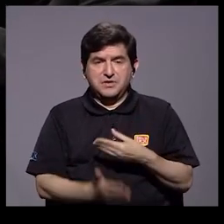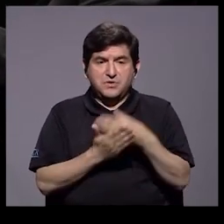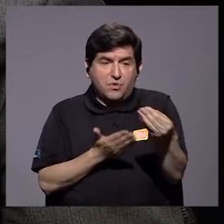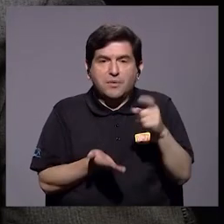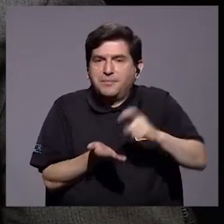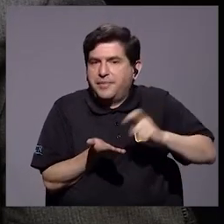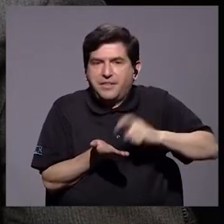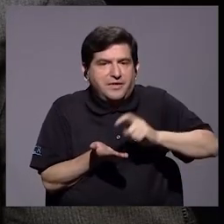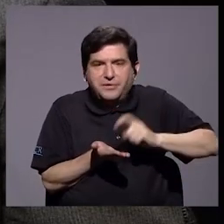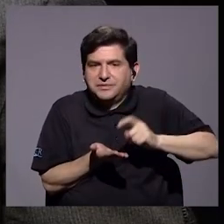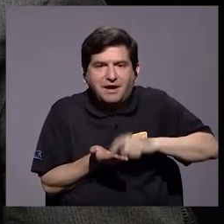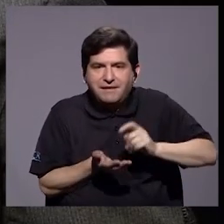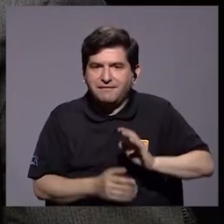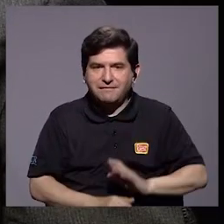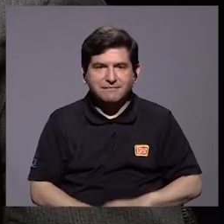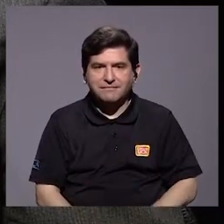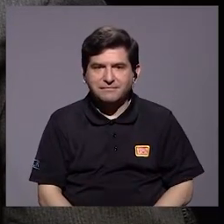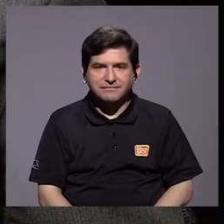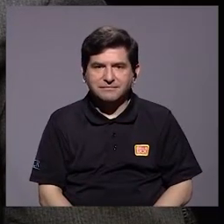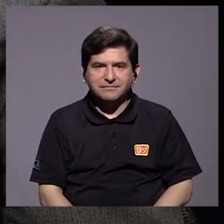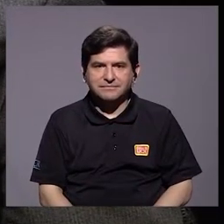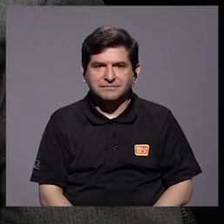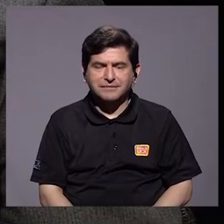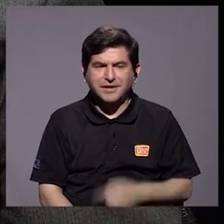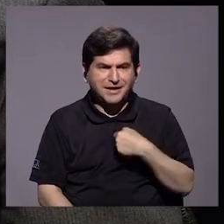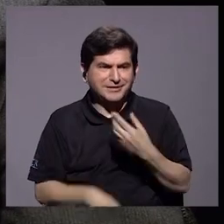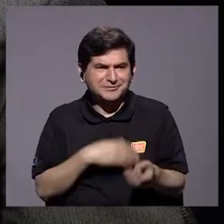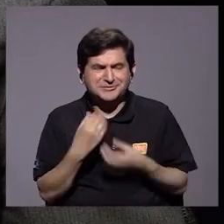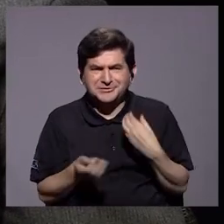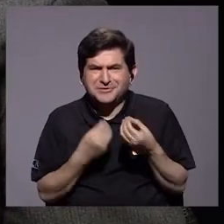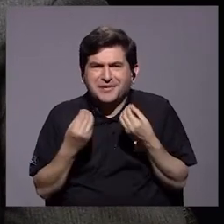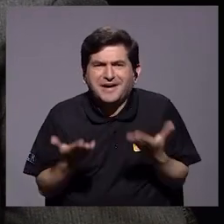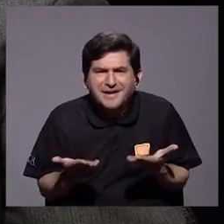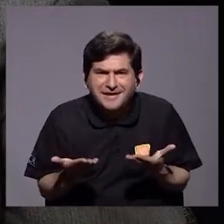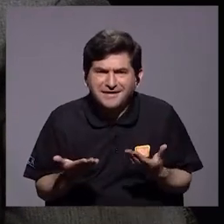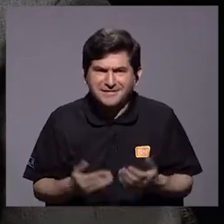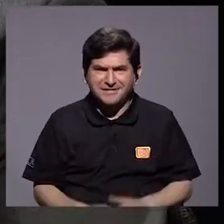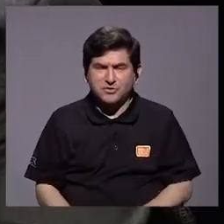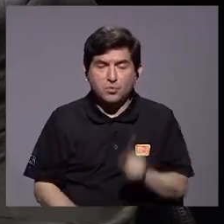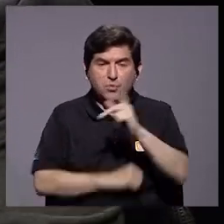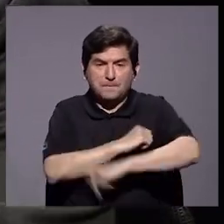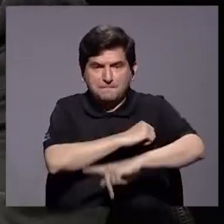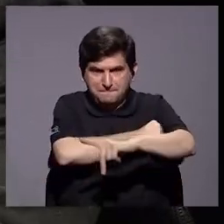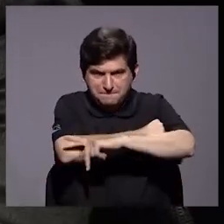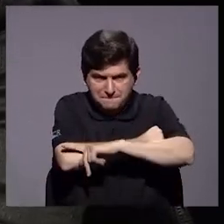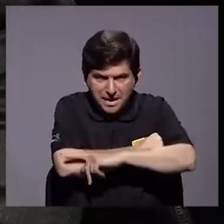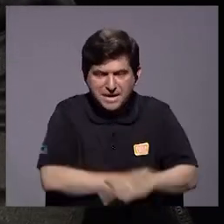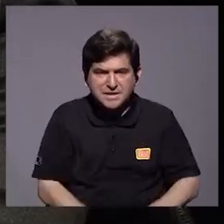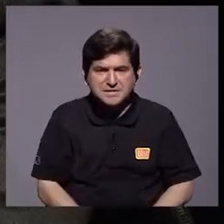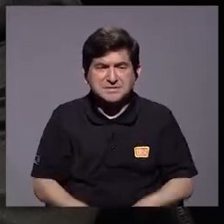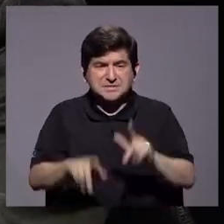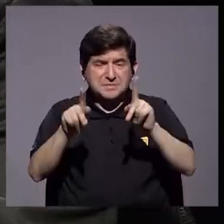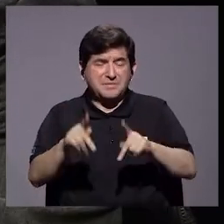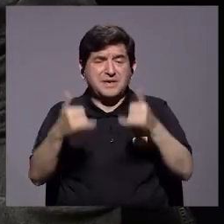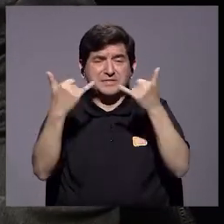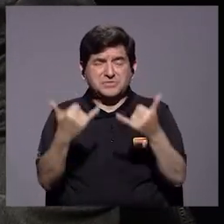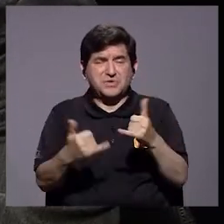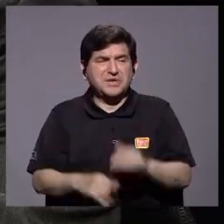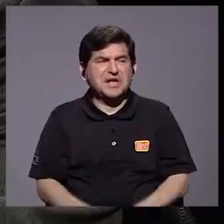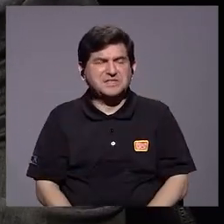deuda y como hago yo para hacer en un país donde la afición ya está repartida